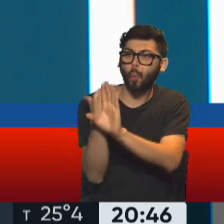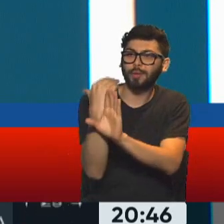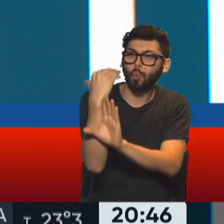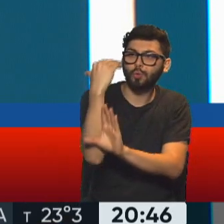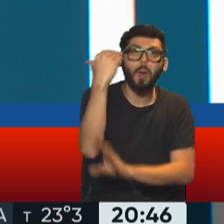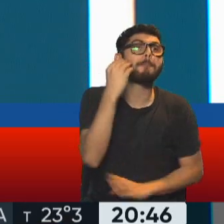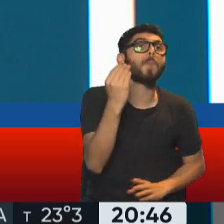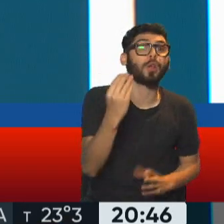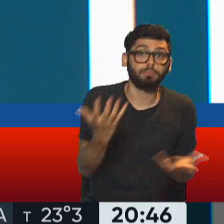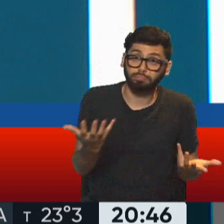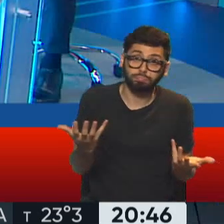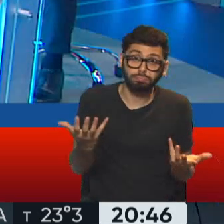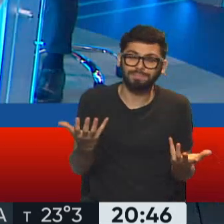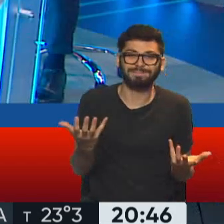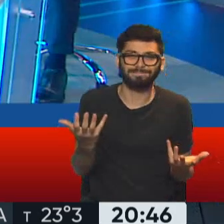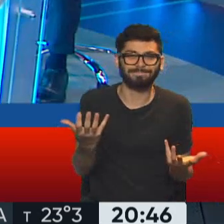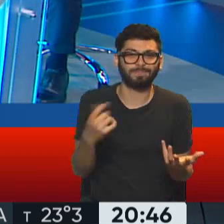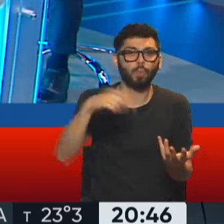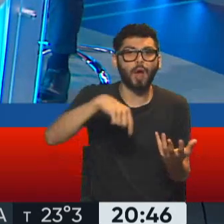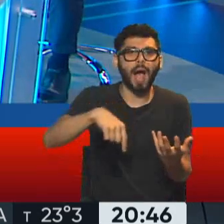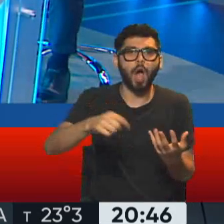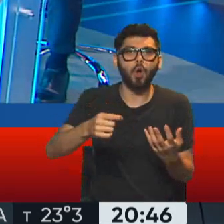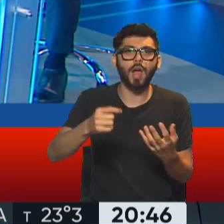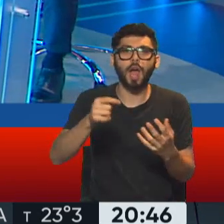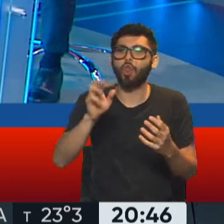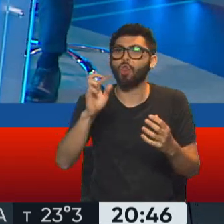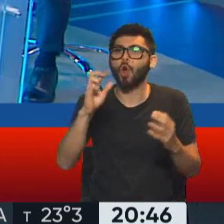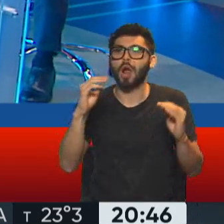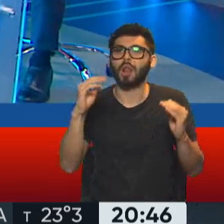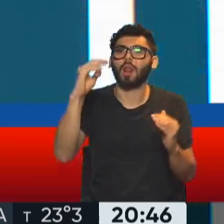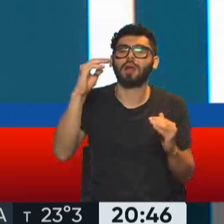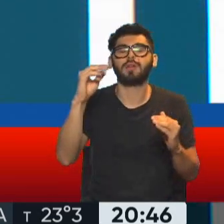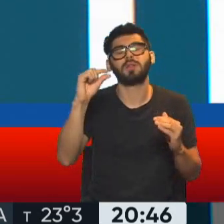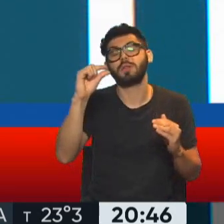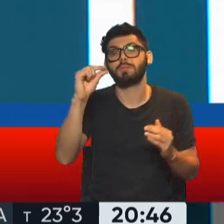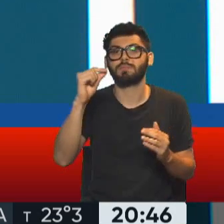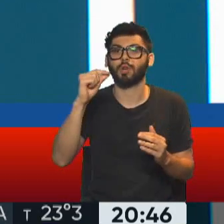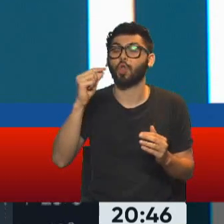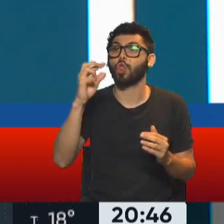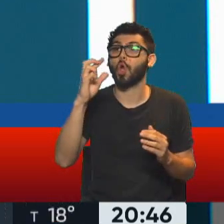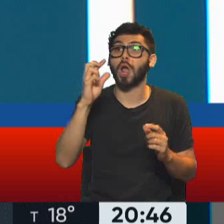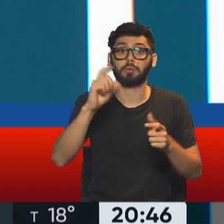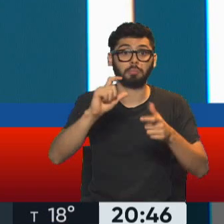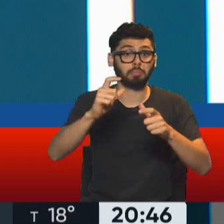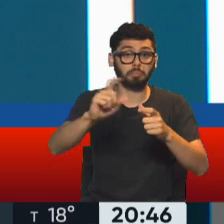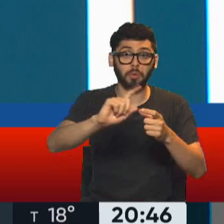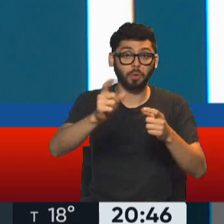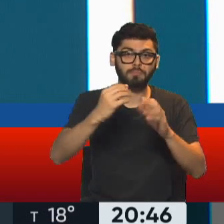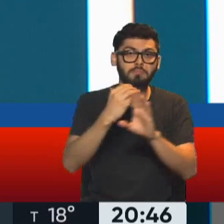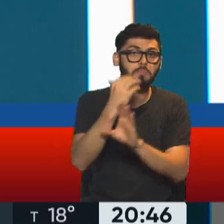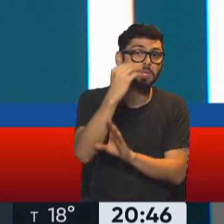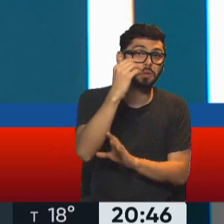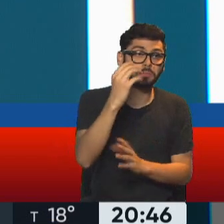motivos. No, ahora hubo una corrida cambiaria menor, pero no hubo aumento del dólar, no hubo aumento de